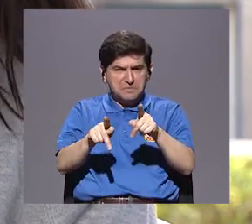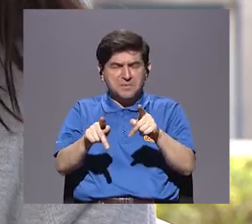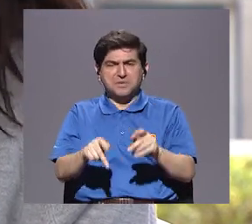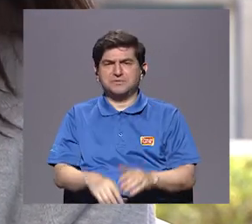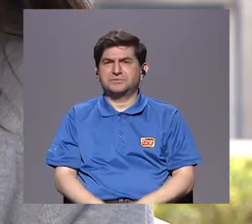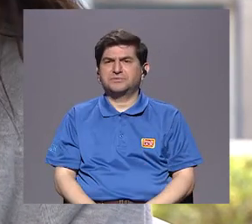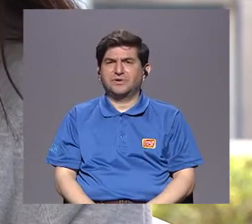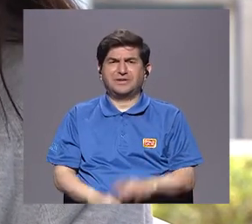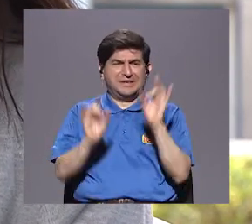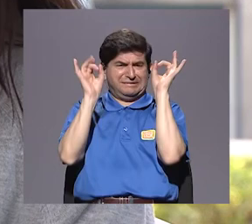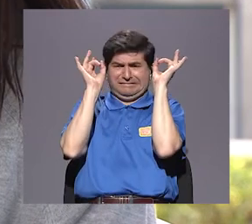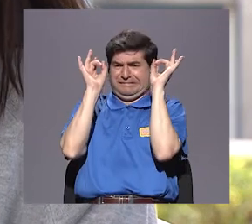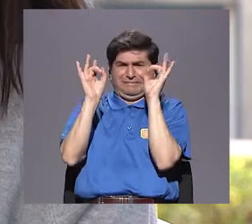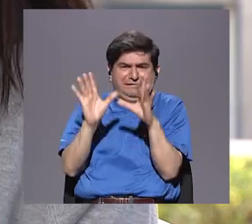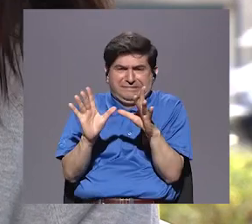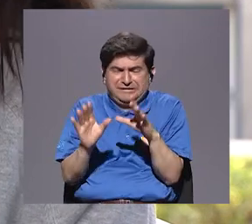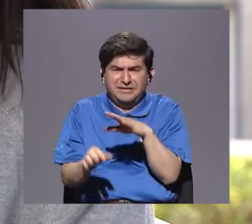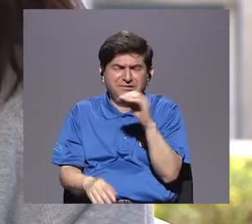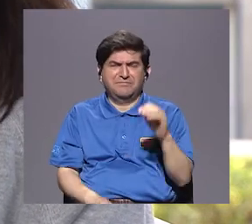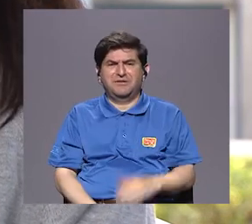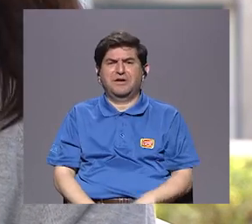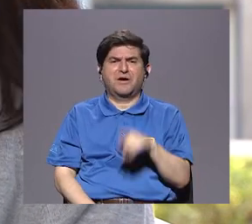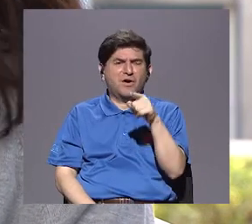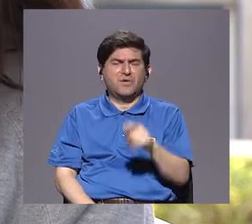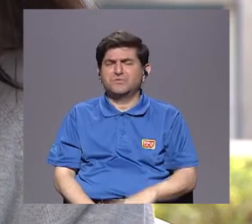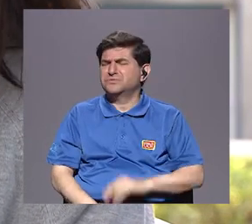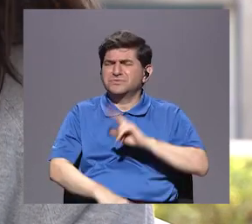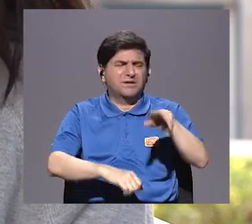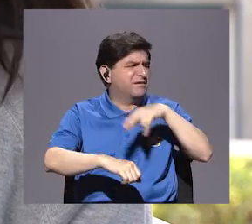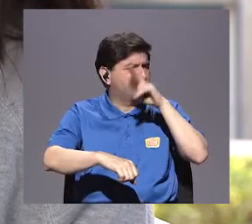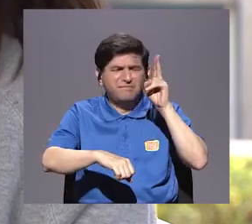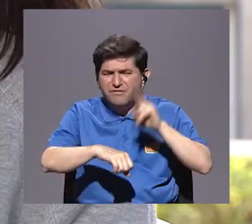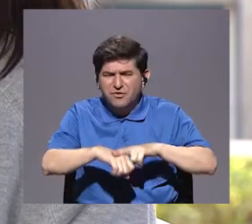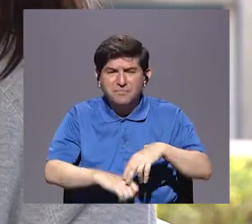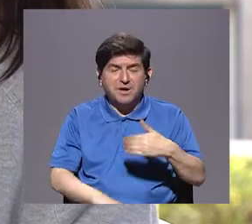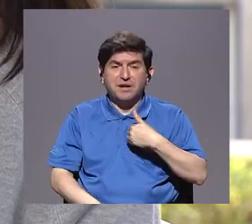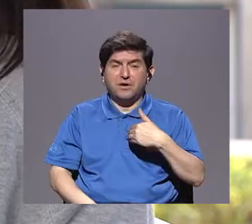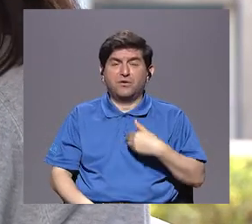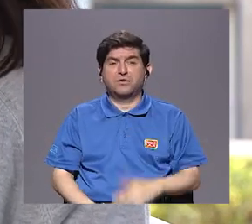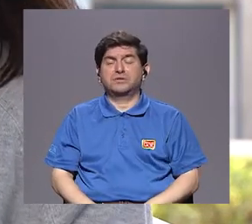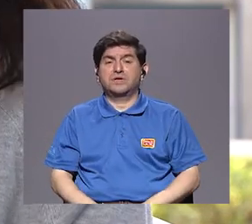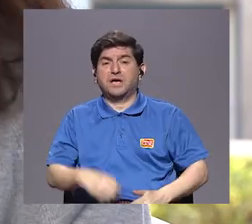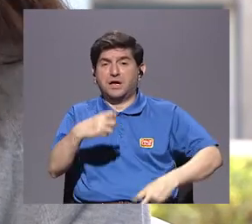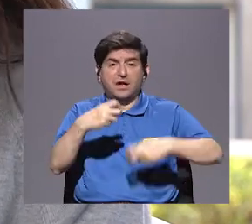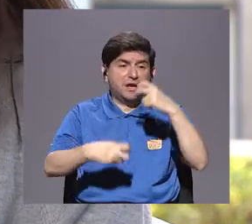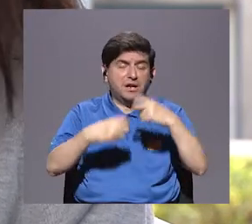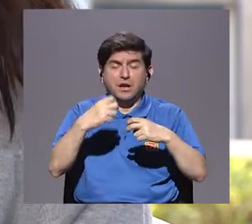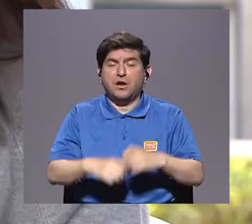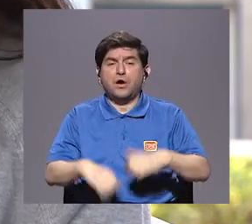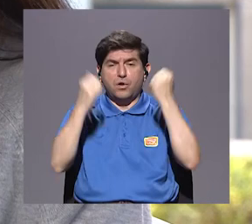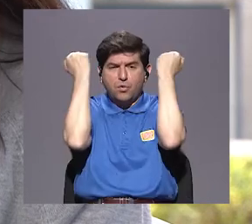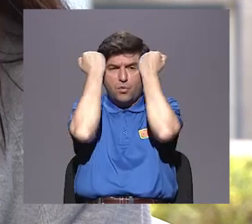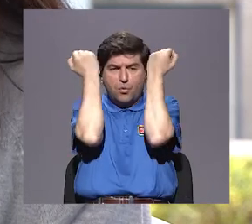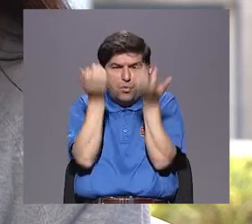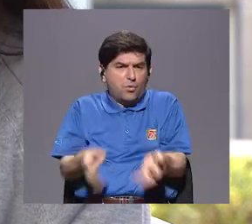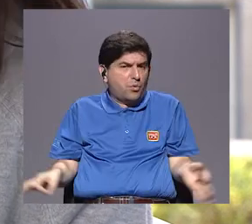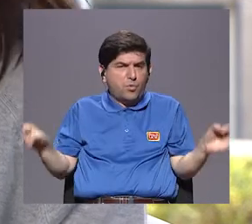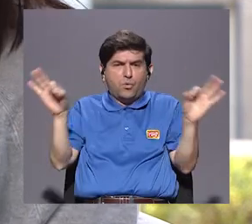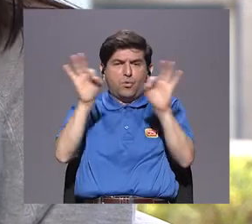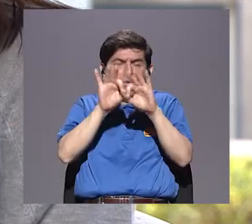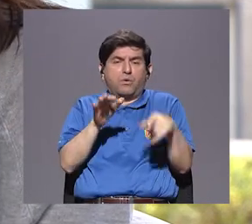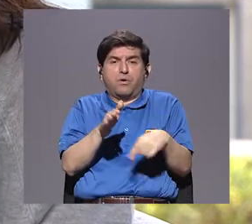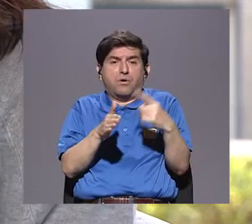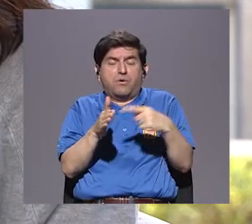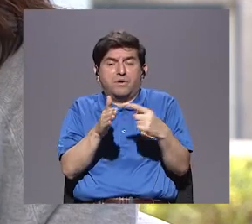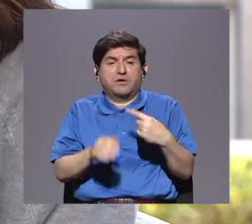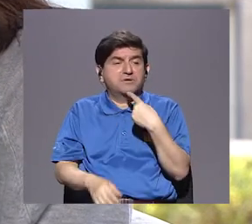persona terrible o que es abnormal o que tiene un trastorno psiquiátrico importante o que a